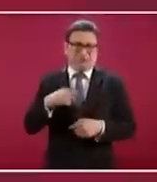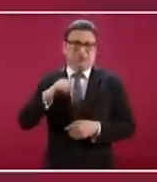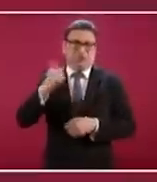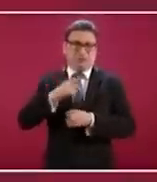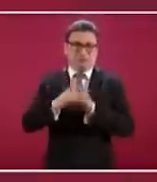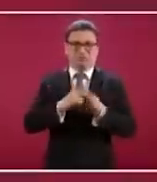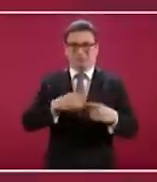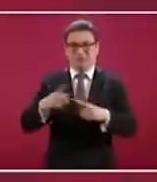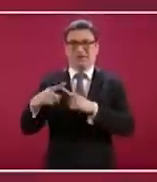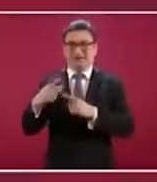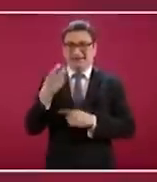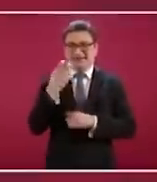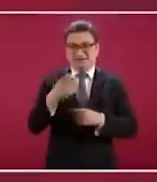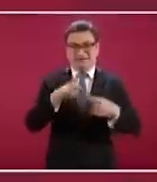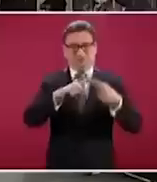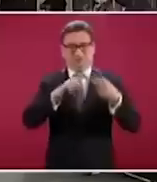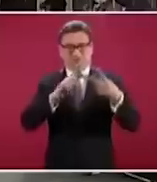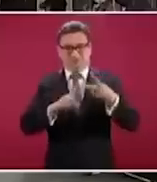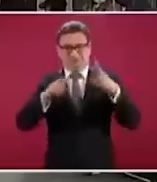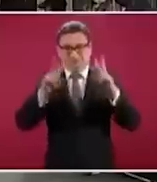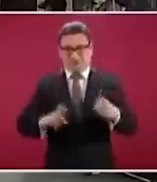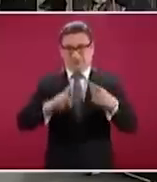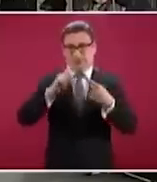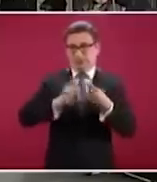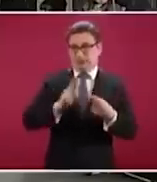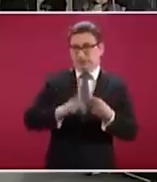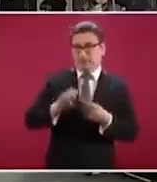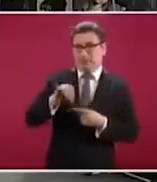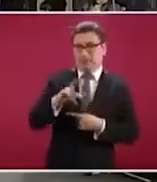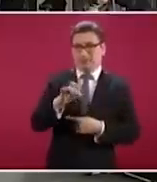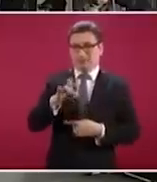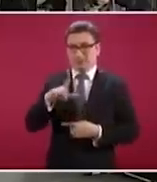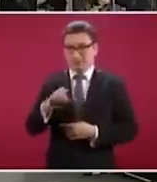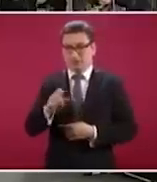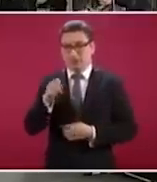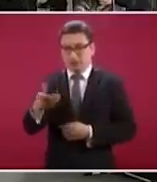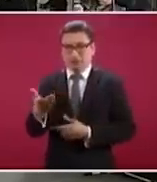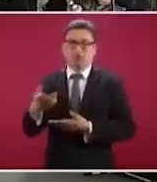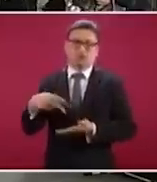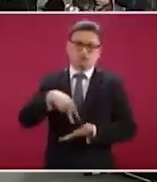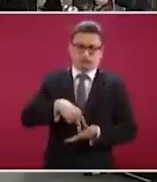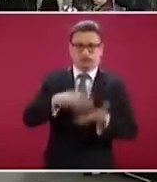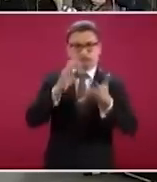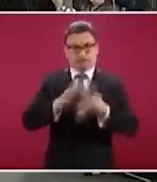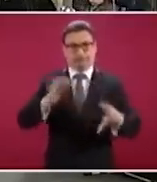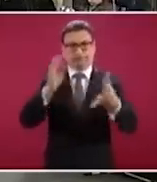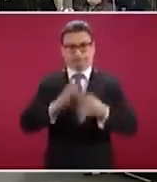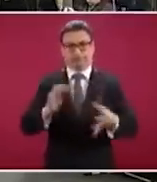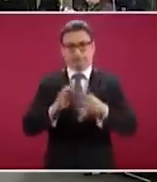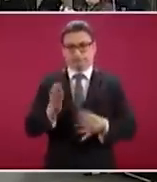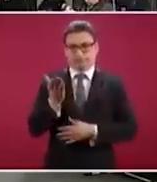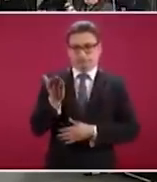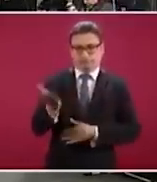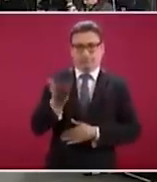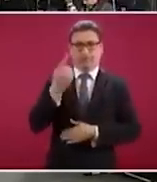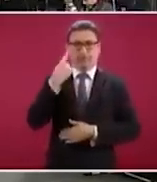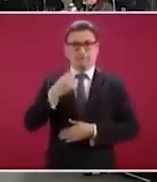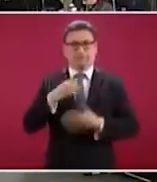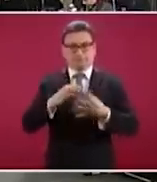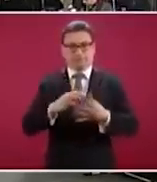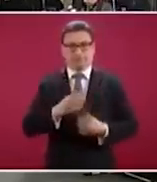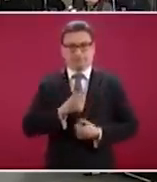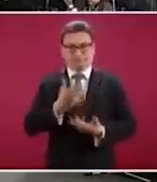dos temas. Voy a pedir a Marcelo Ebrard que comience, que inicie con nuestra